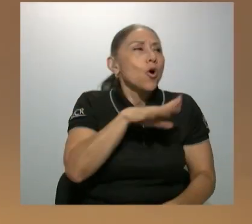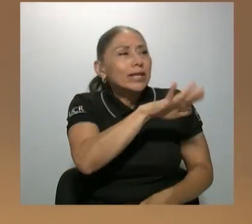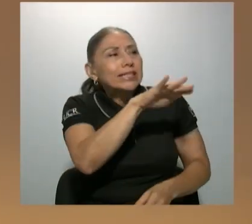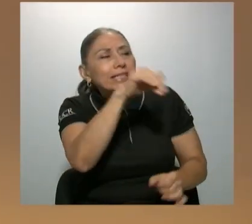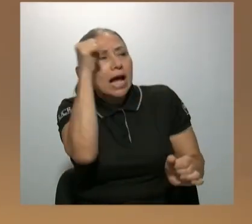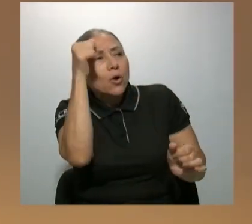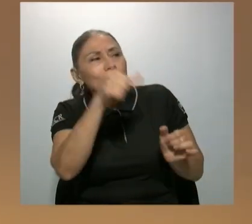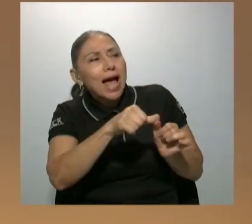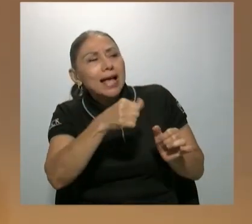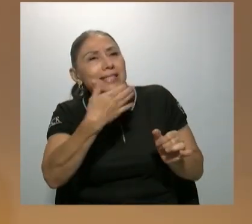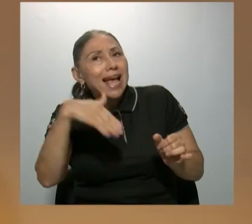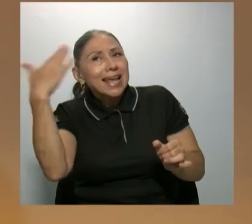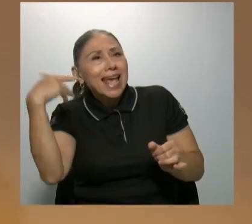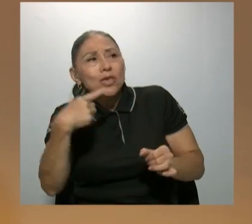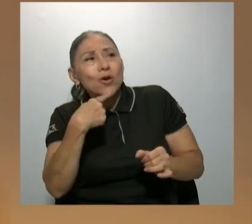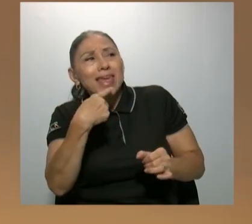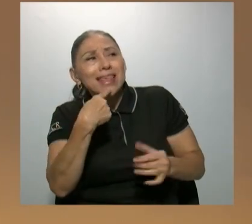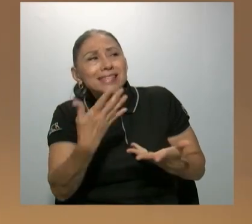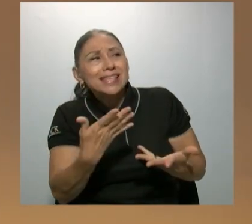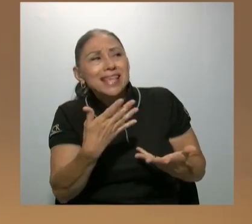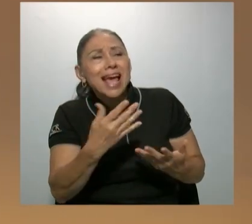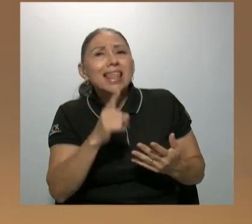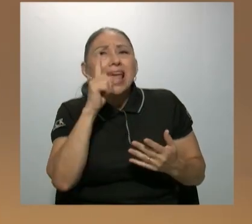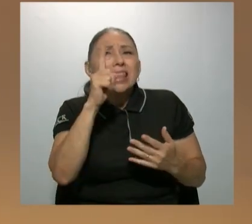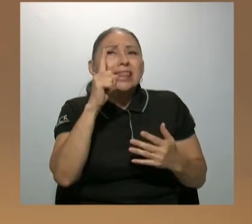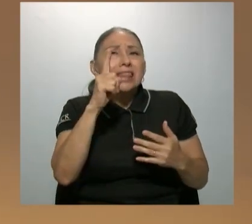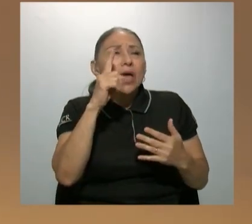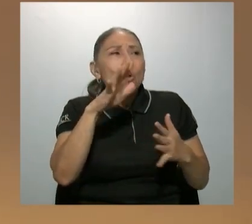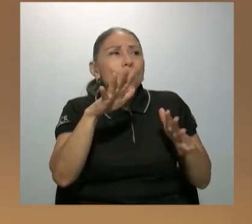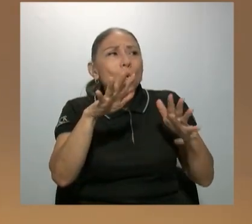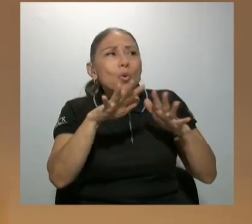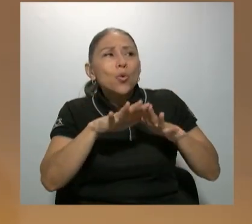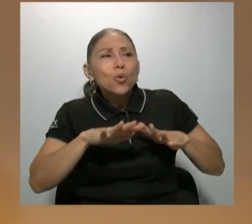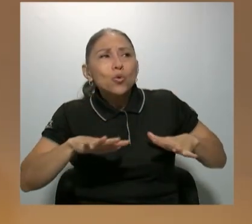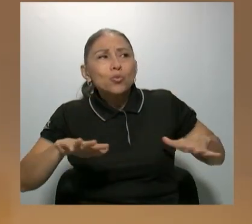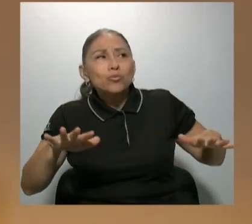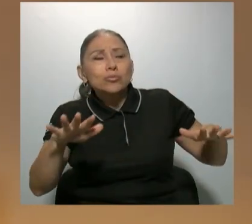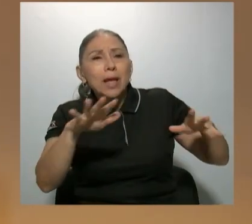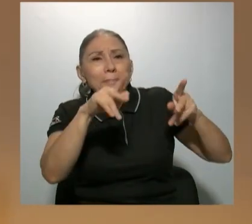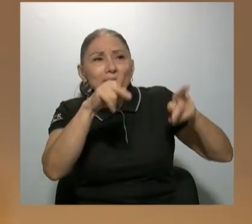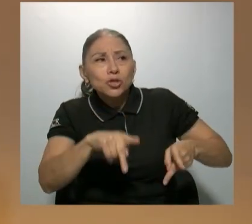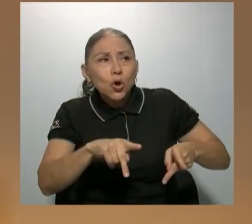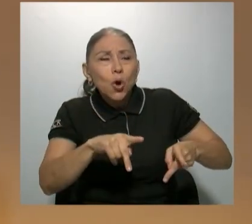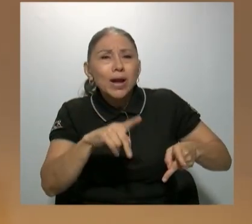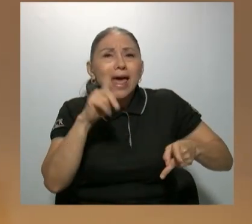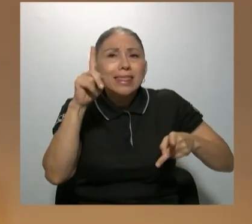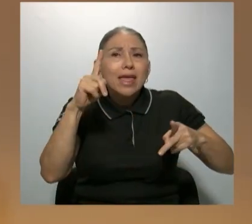un prior de un convento que estaba despidiendo a sus